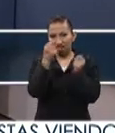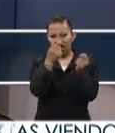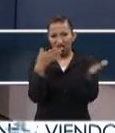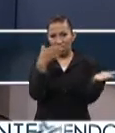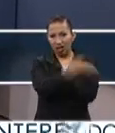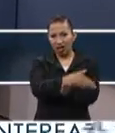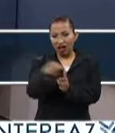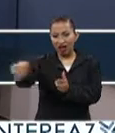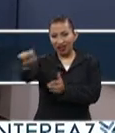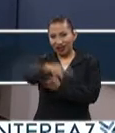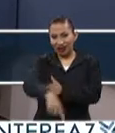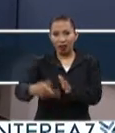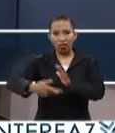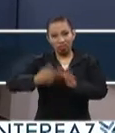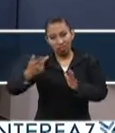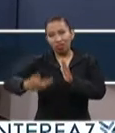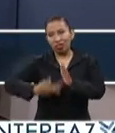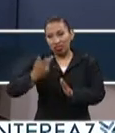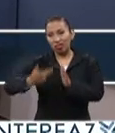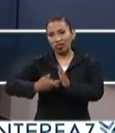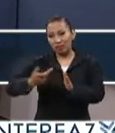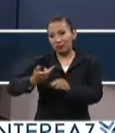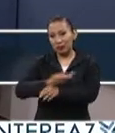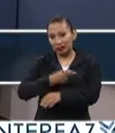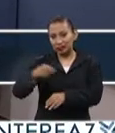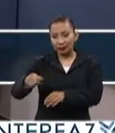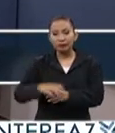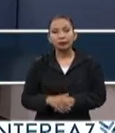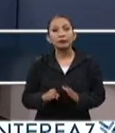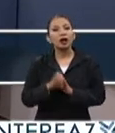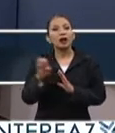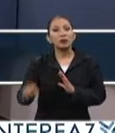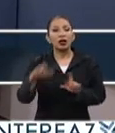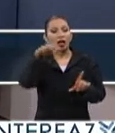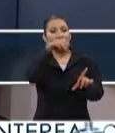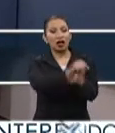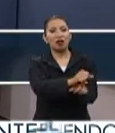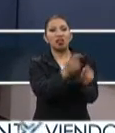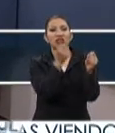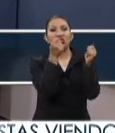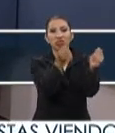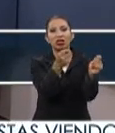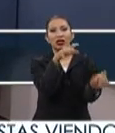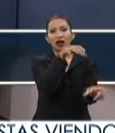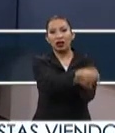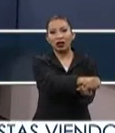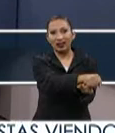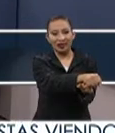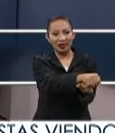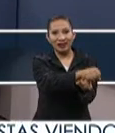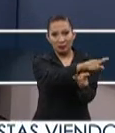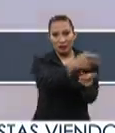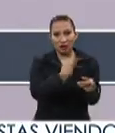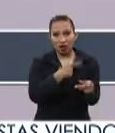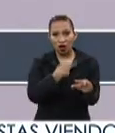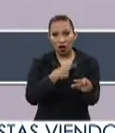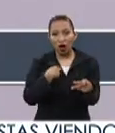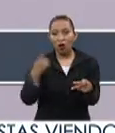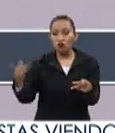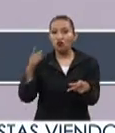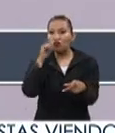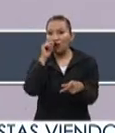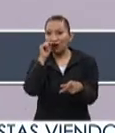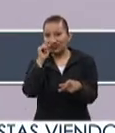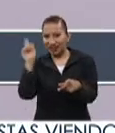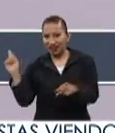que con cierta recurrencia sucede, que es una detención arbitraria. Una detención arbitraria donde un